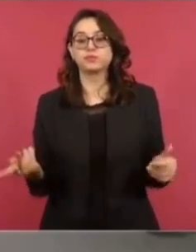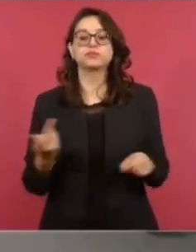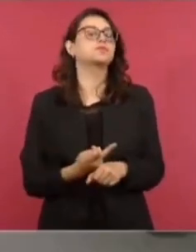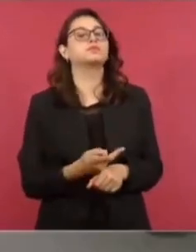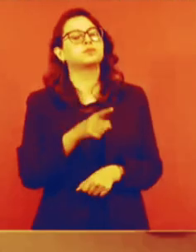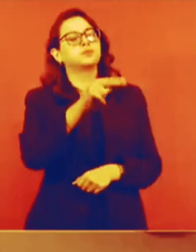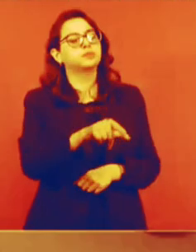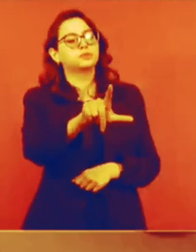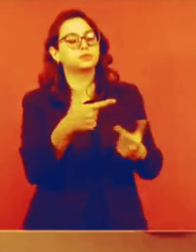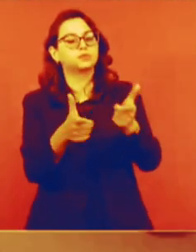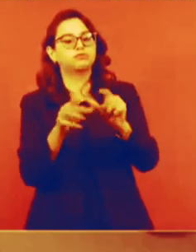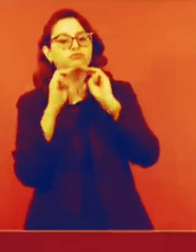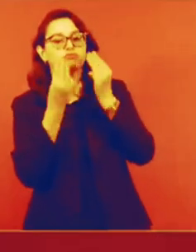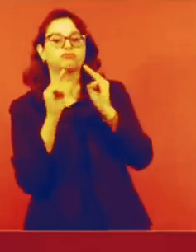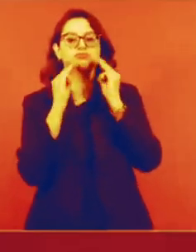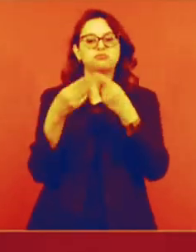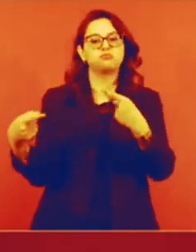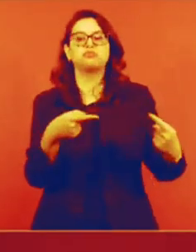estos los que se están enfrentando? No quiero